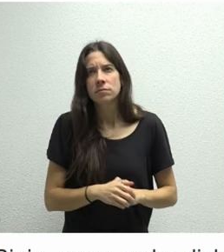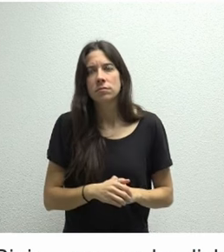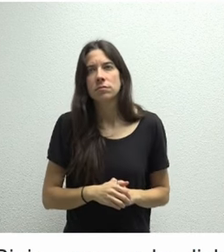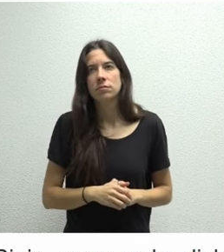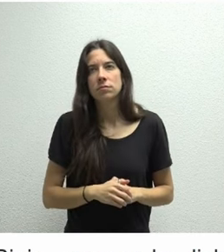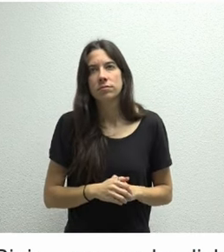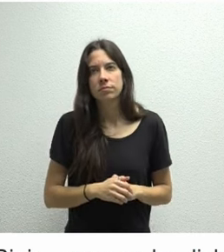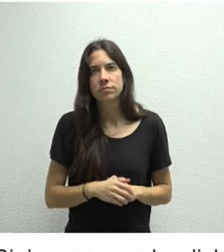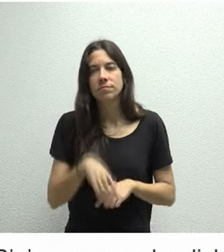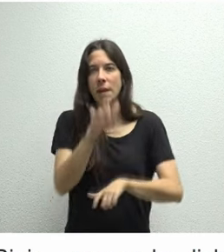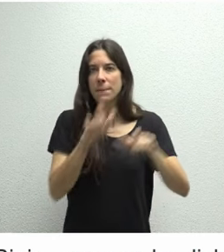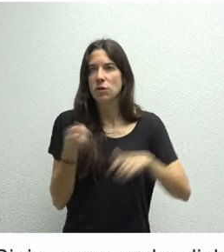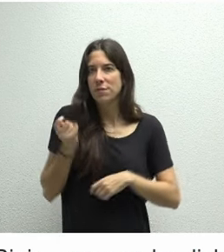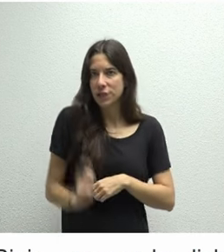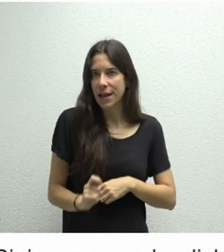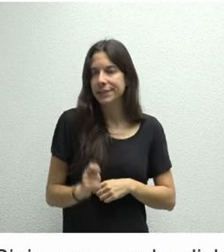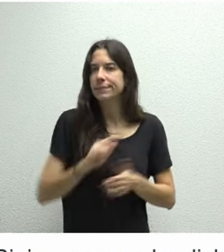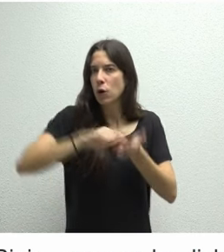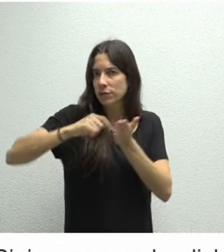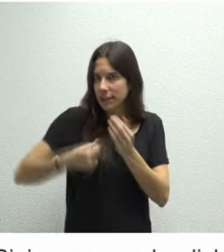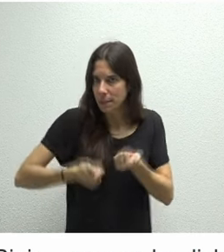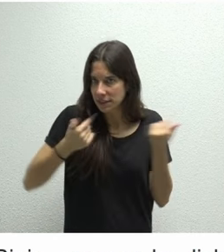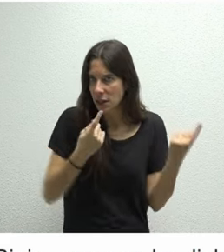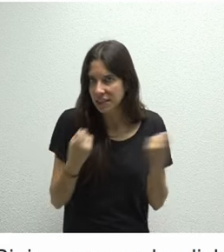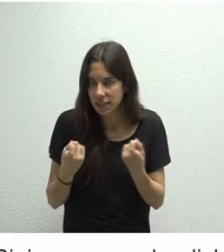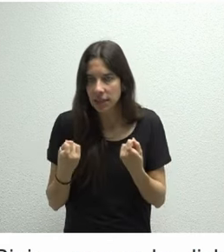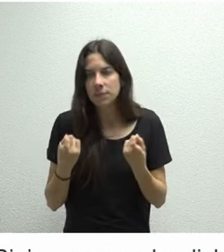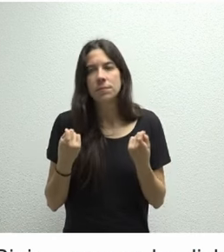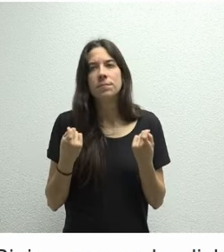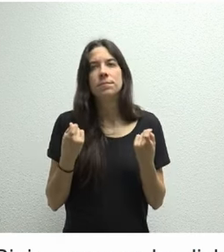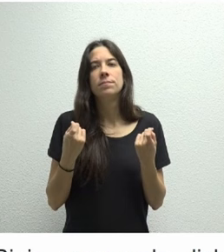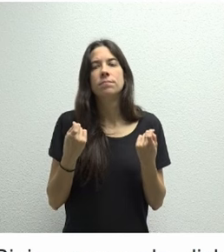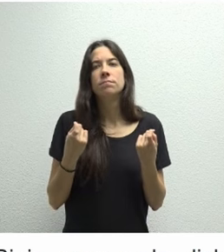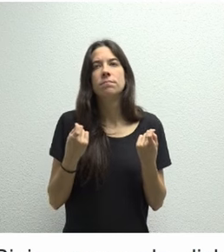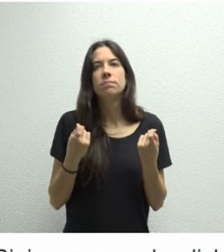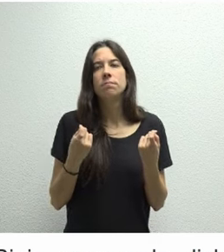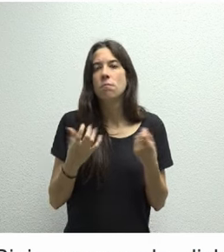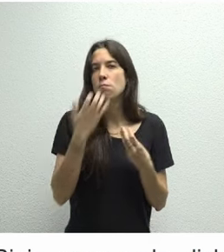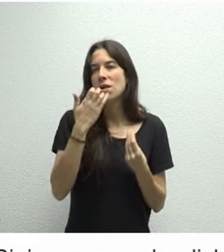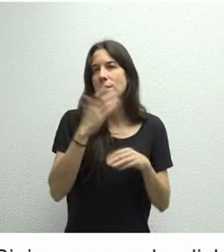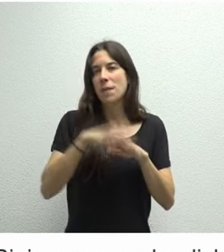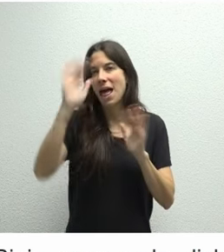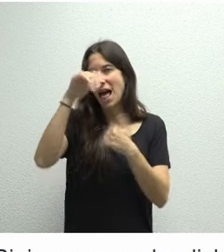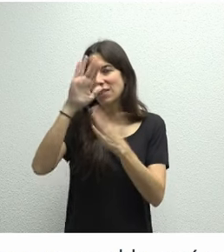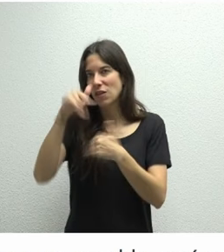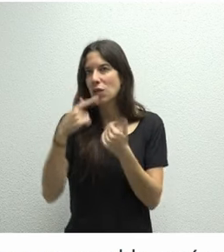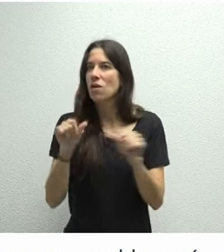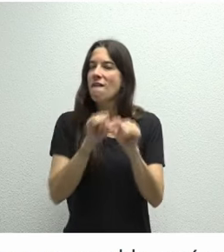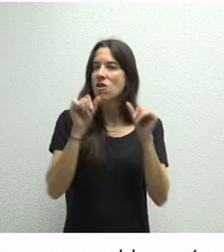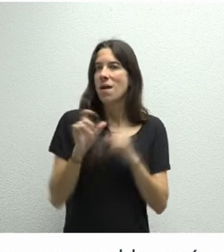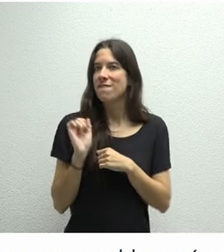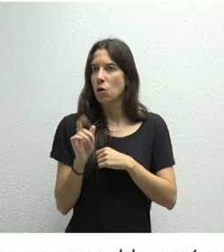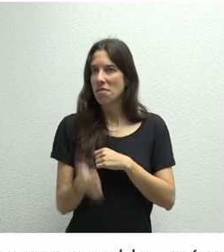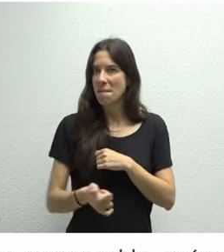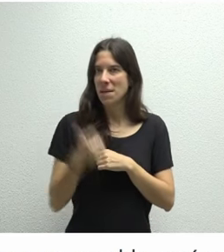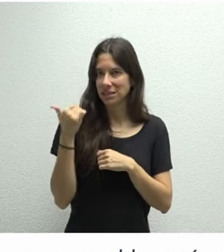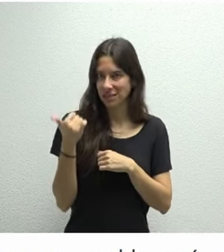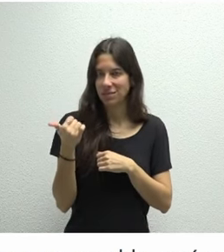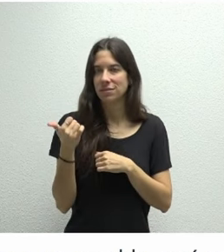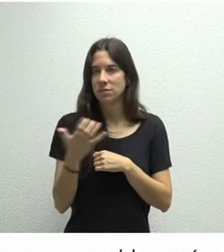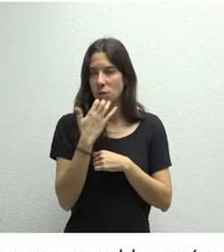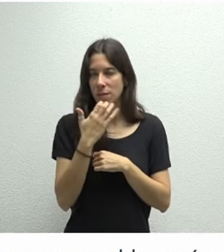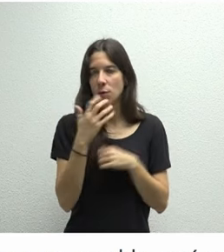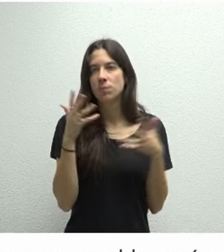mucho más personal eh sobre todo para atender con una mayor frecuencia las las